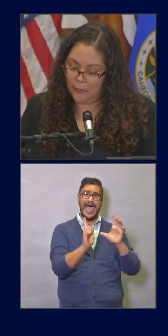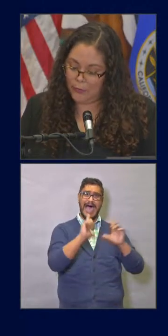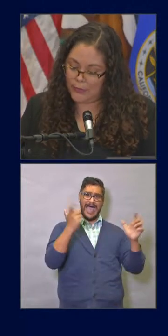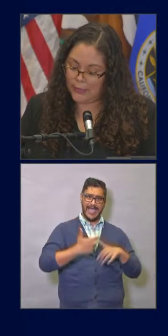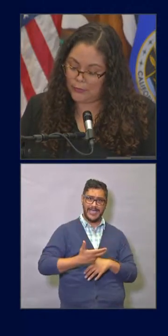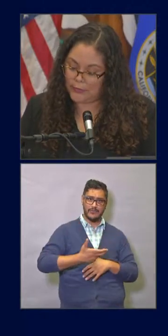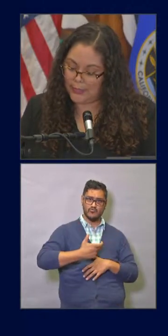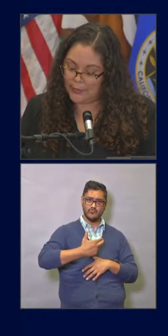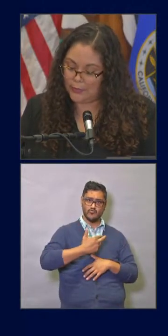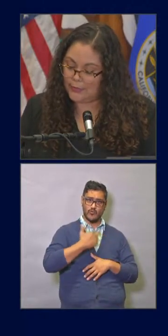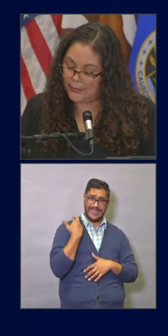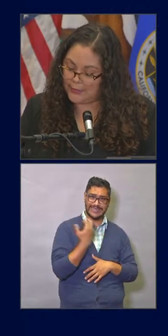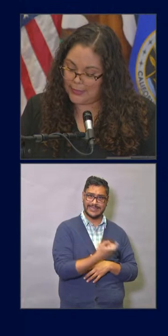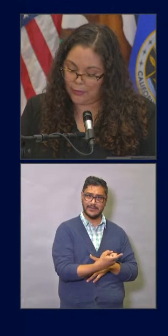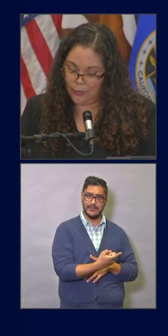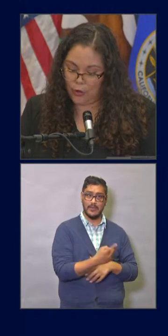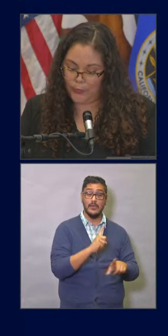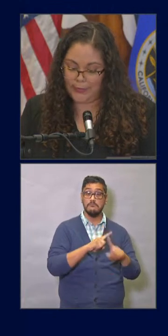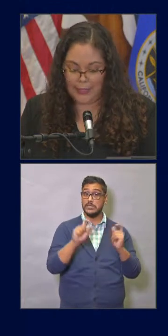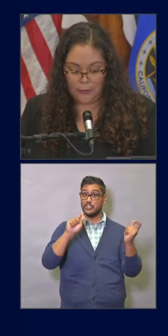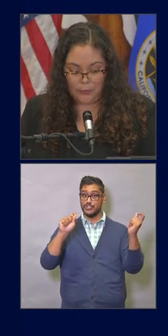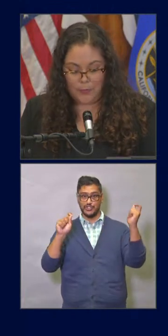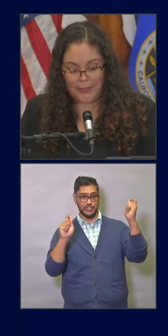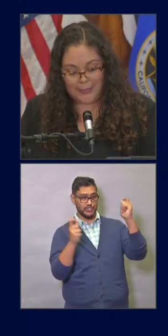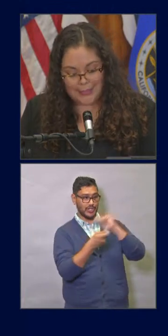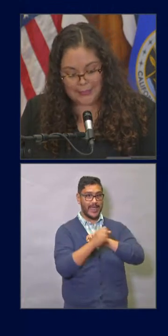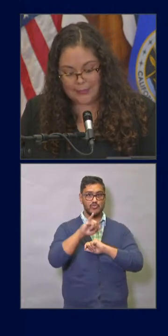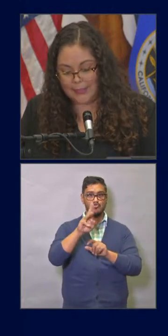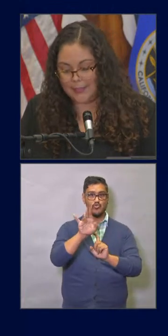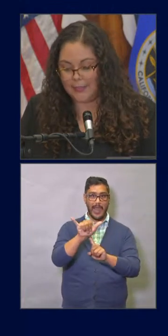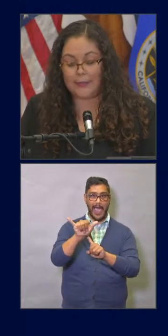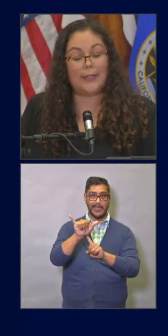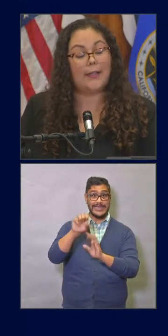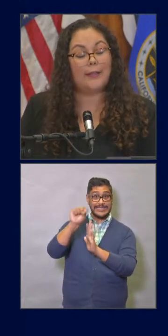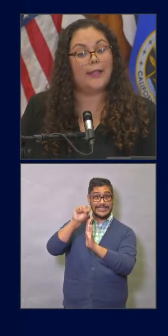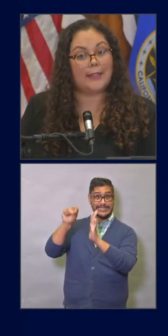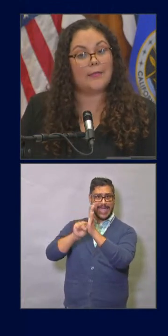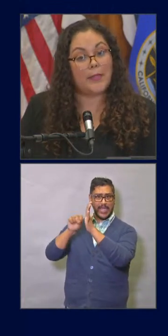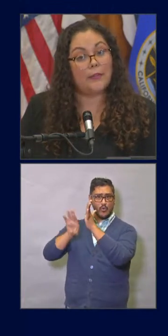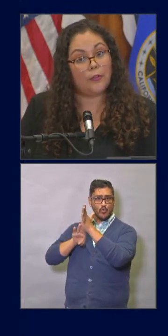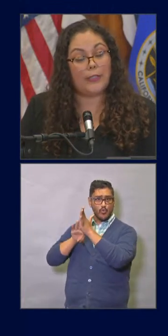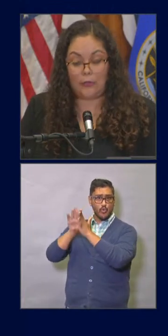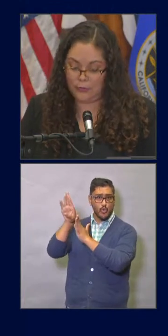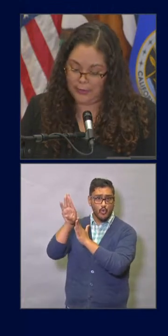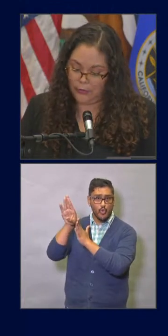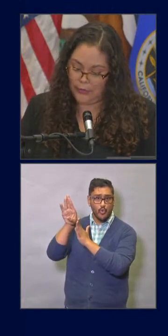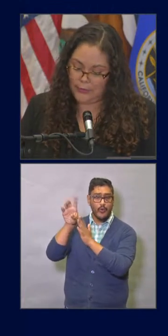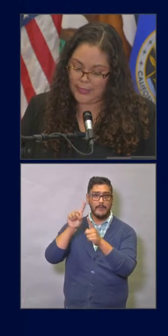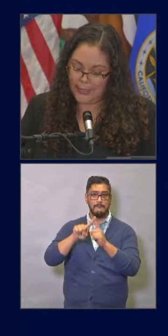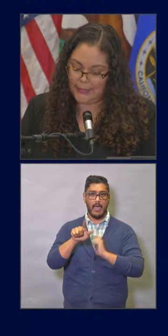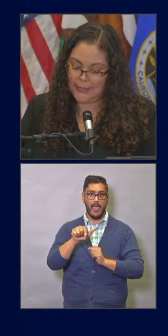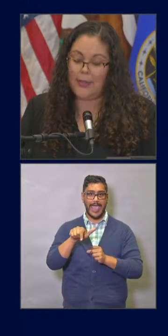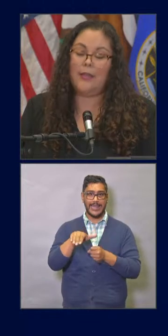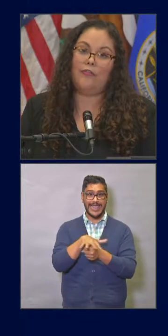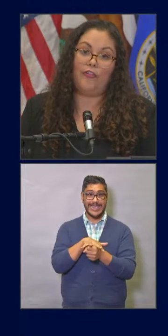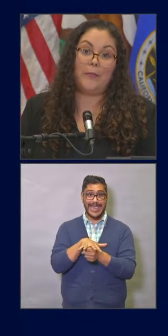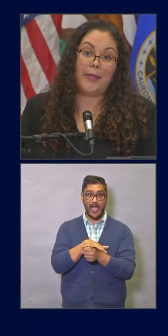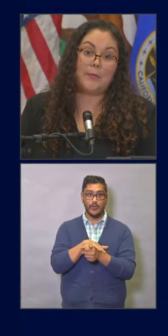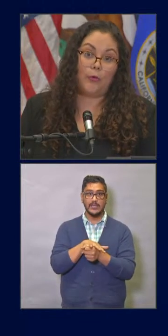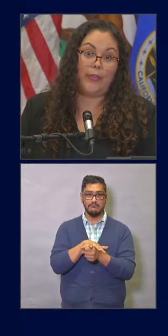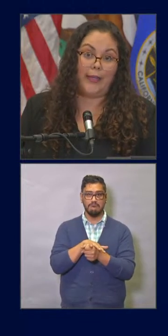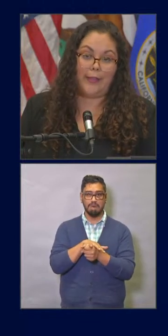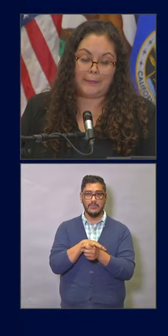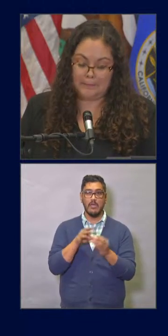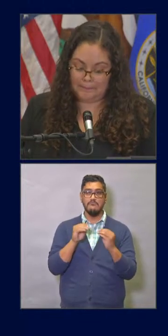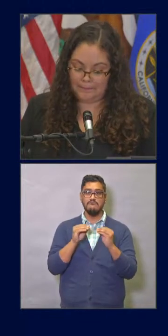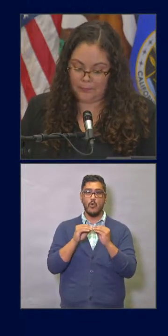ya que vemos que los casos en el estado aumentaron, mientras que la tasa de crecimiento en el condado de Los Ángeles fue